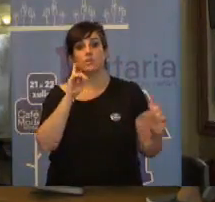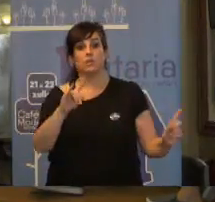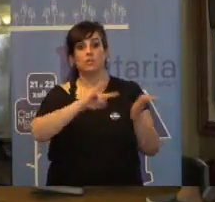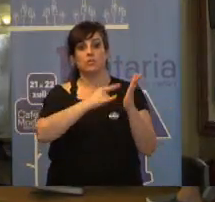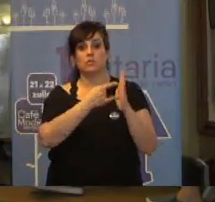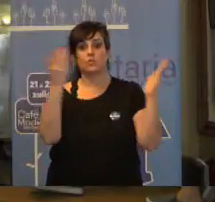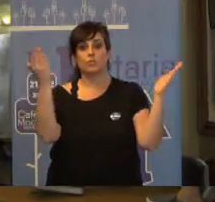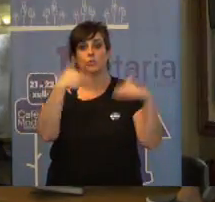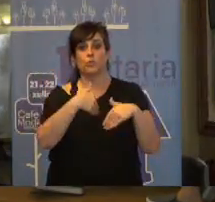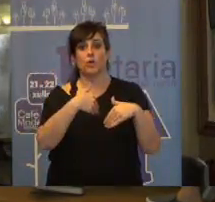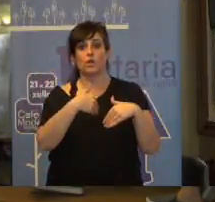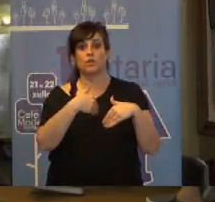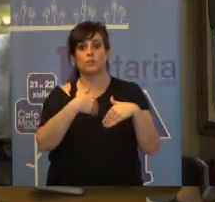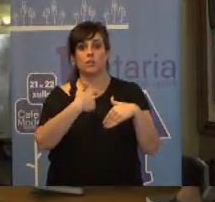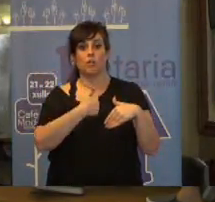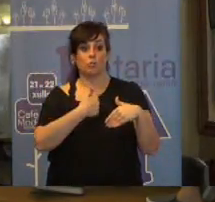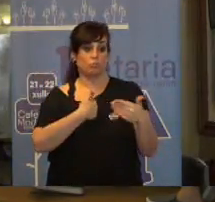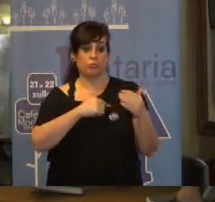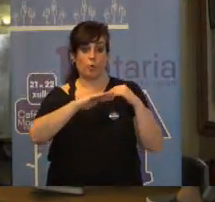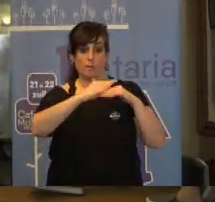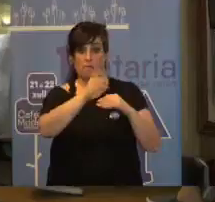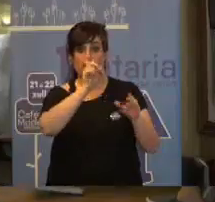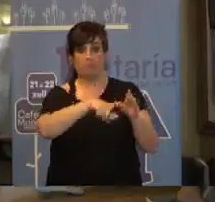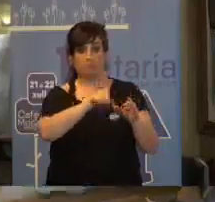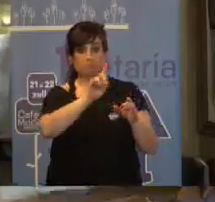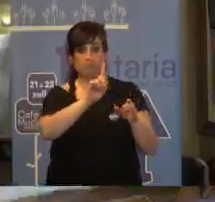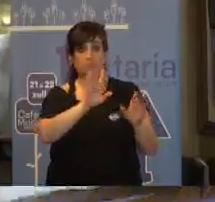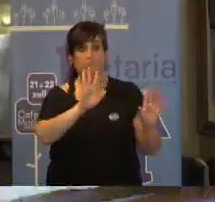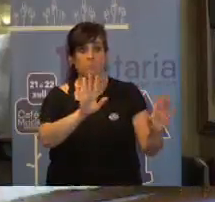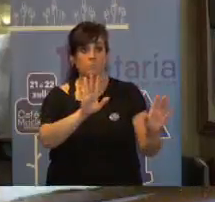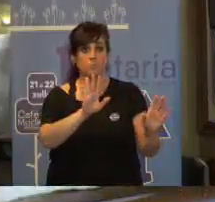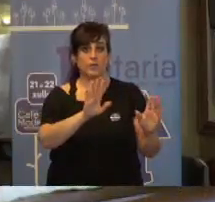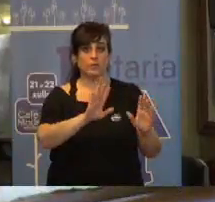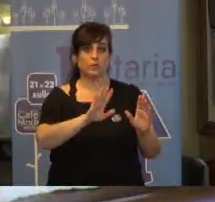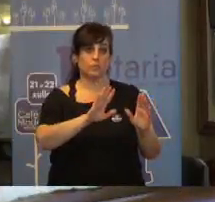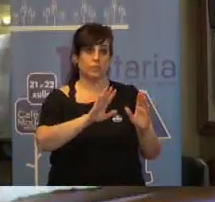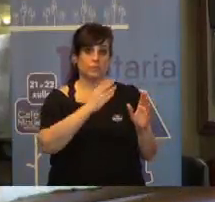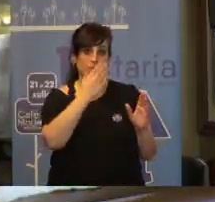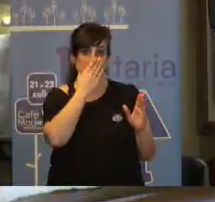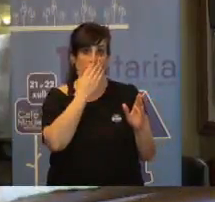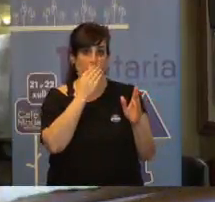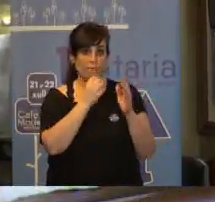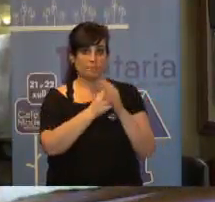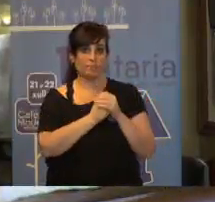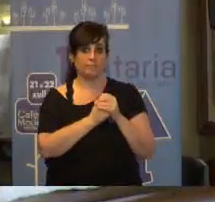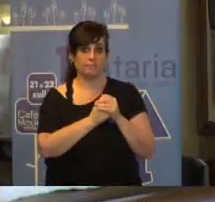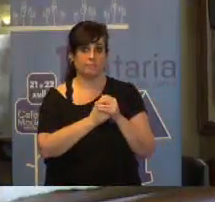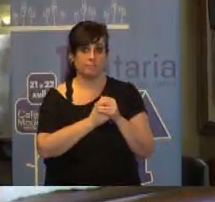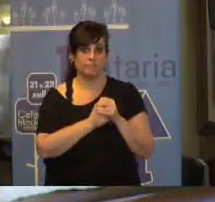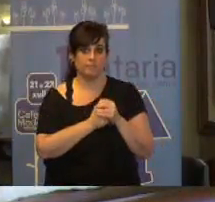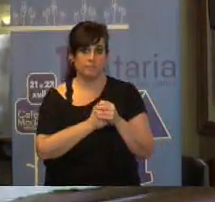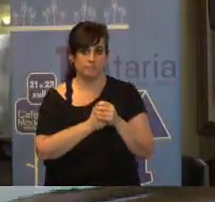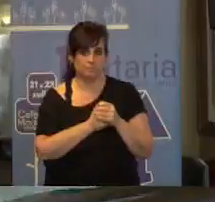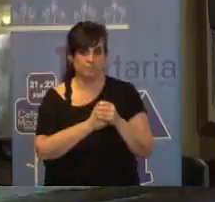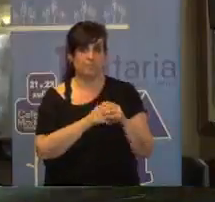non estaría en Marea, pero non habería en Marea se non houbera a realidade formidable